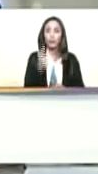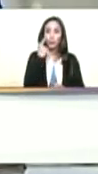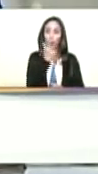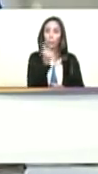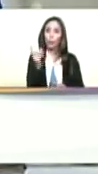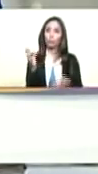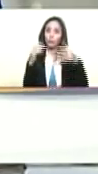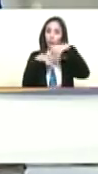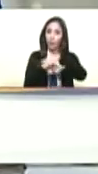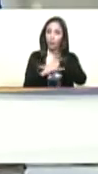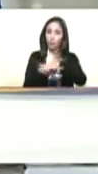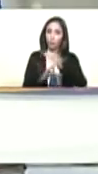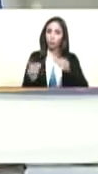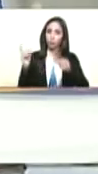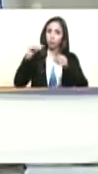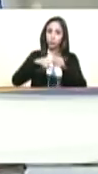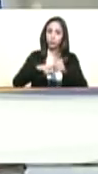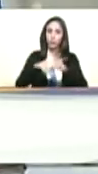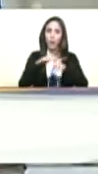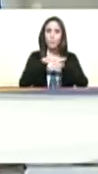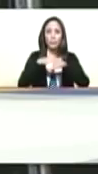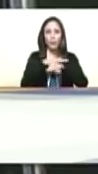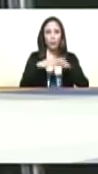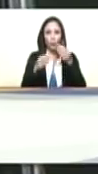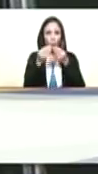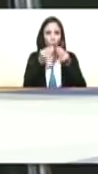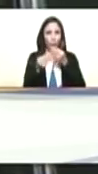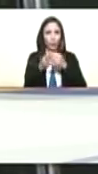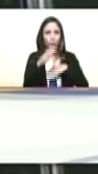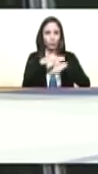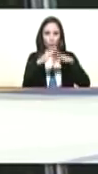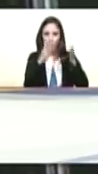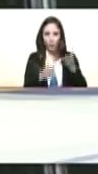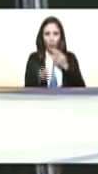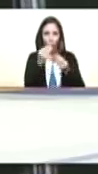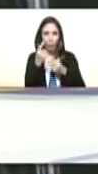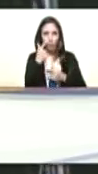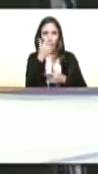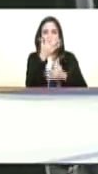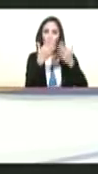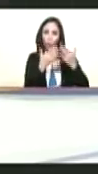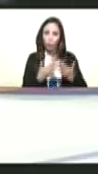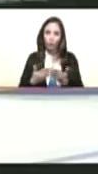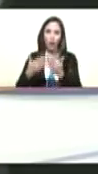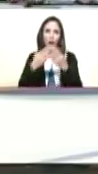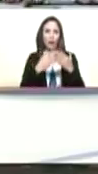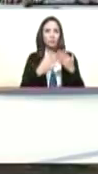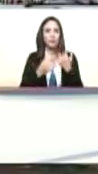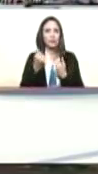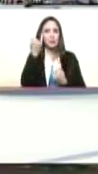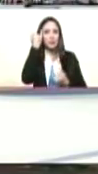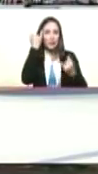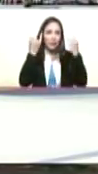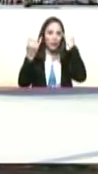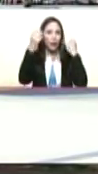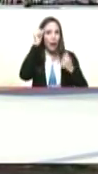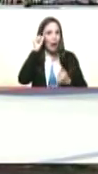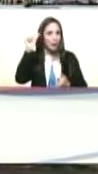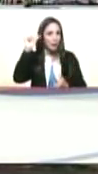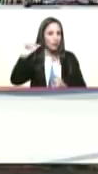Medina, ministro de Alimentación. Cómo integramos todo, hermano. Hay que estudiar, analizar,